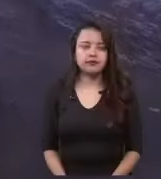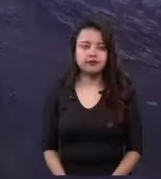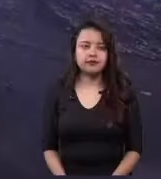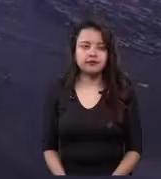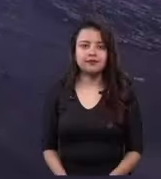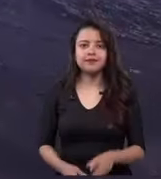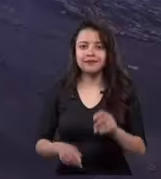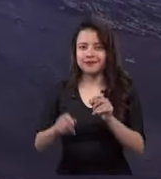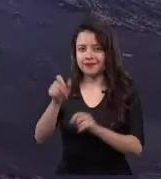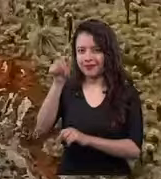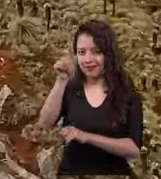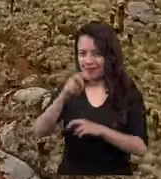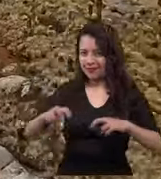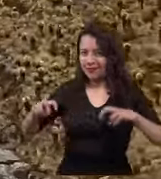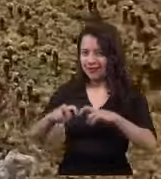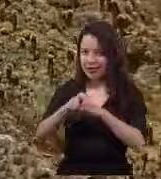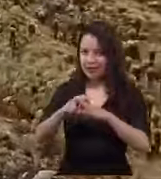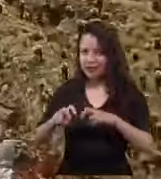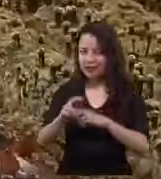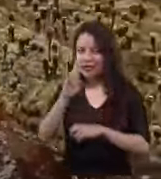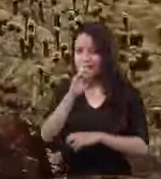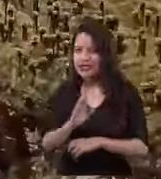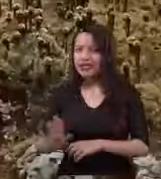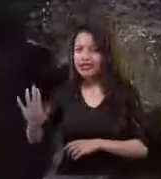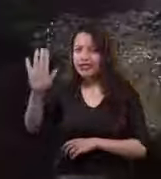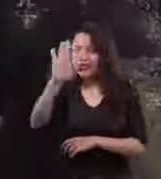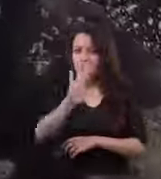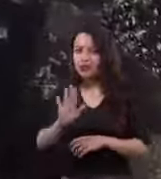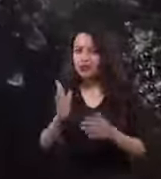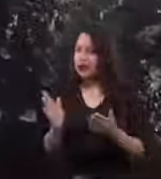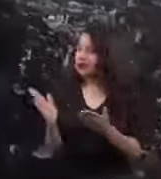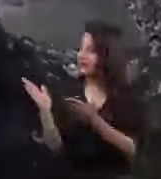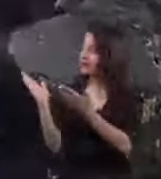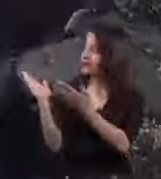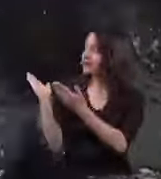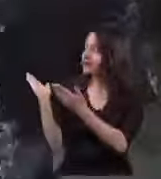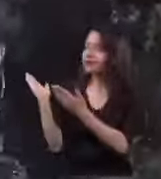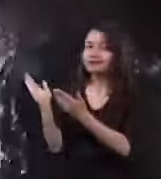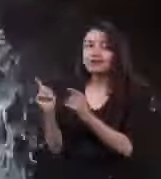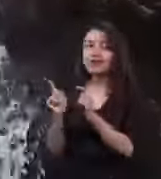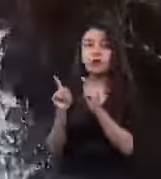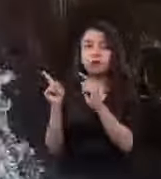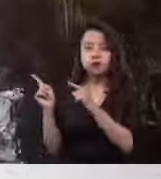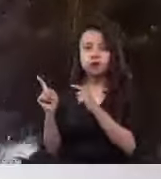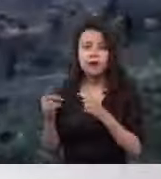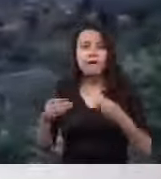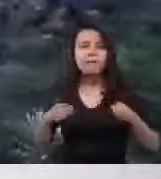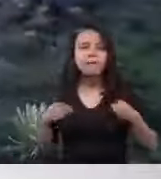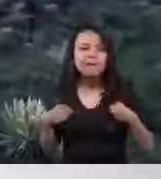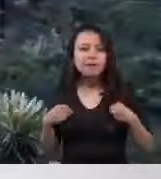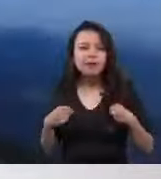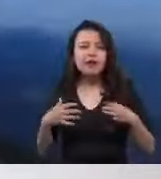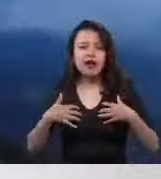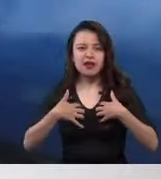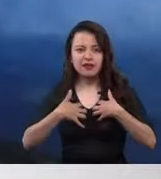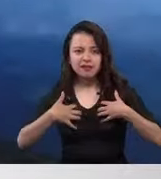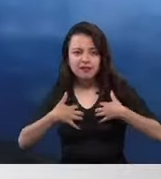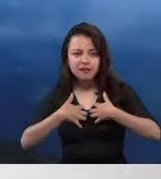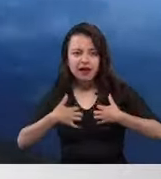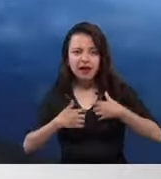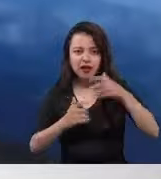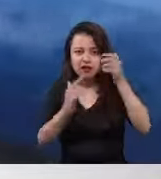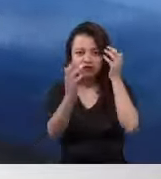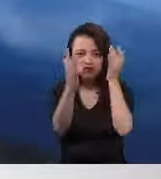El Parque Nacional Natural Los Nevados, hogar de glaciares, páramos y una amplia variedad de flora y fauna, es uno de los destinos